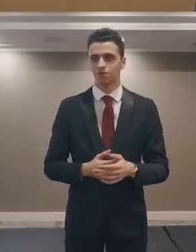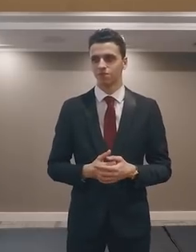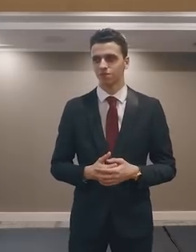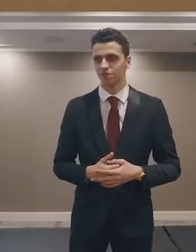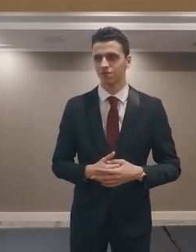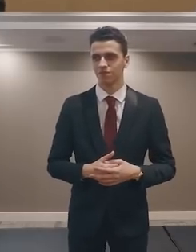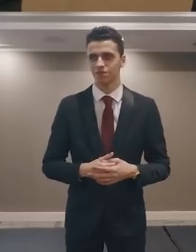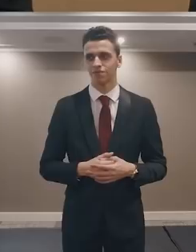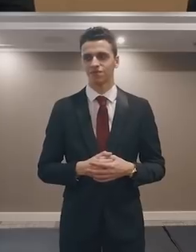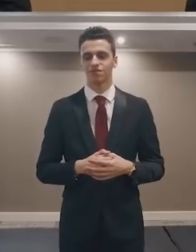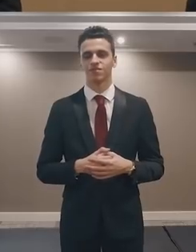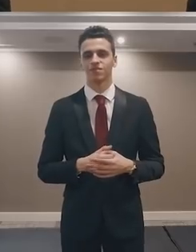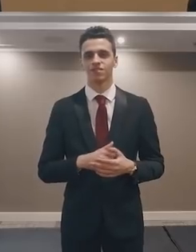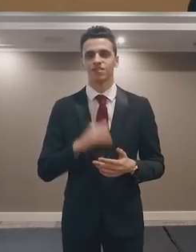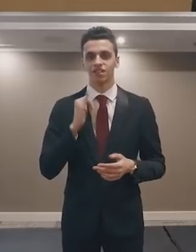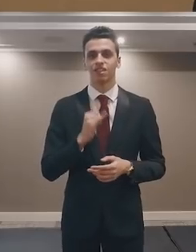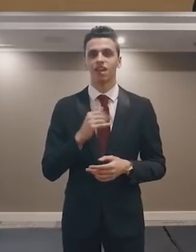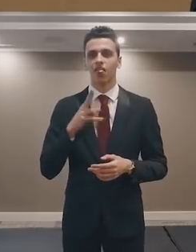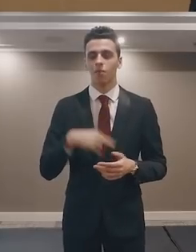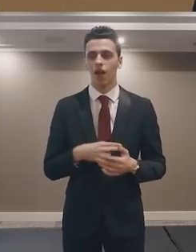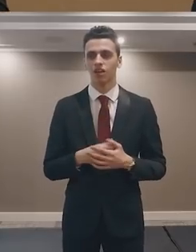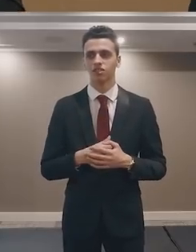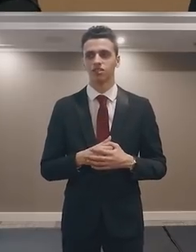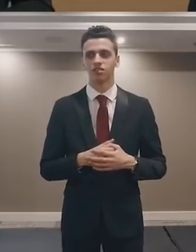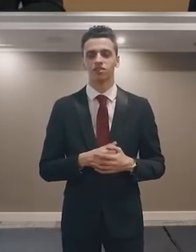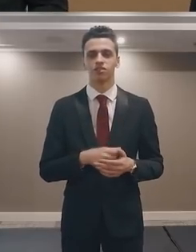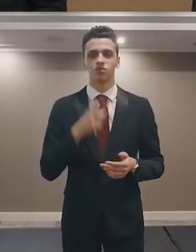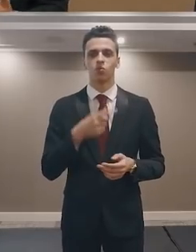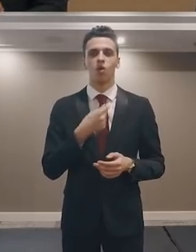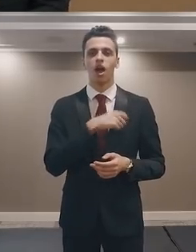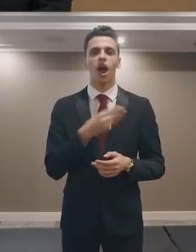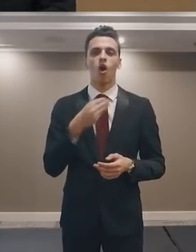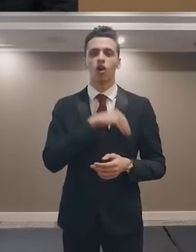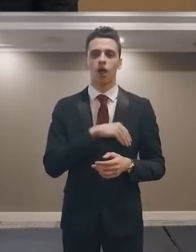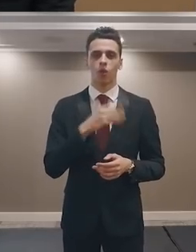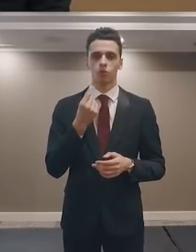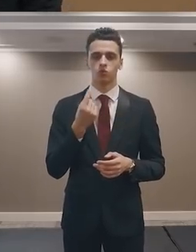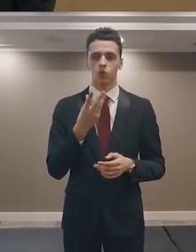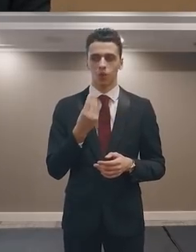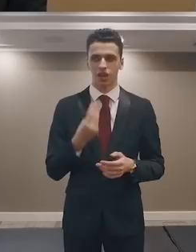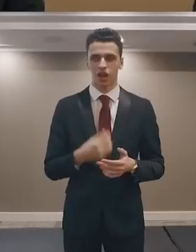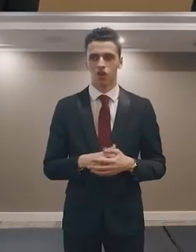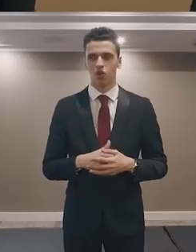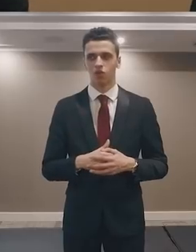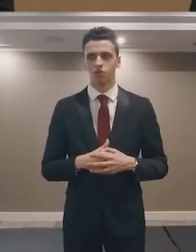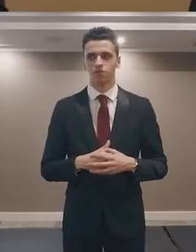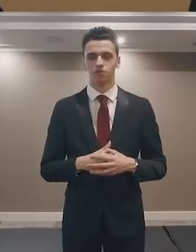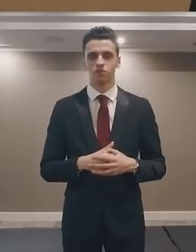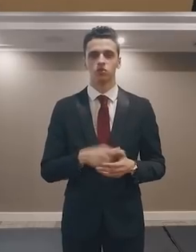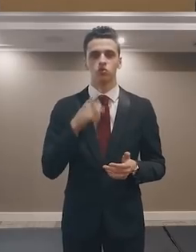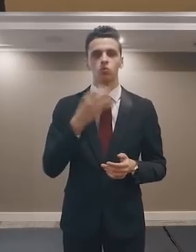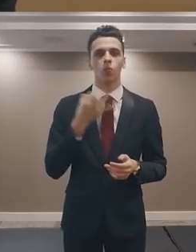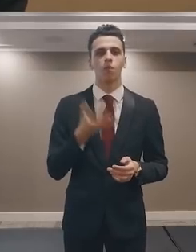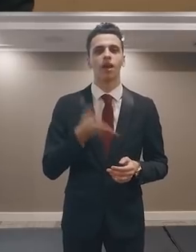y encima encima los ahorrado mes a mes suave suavecito como dice luis fonsi que es más fácil no tienes que ir a la agencia a pagar además